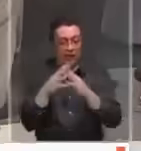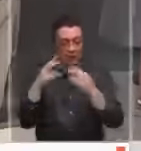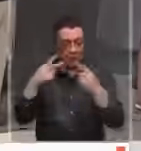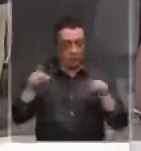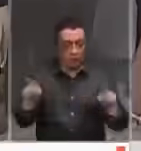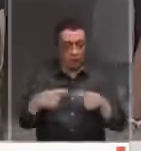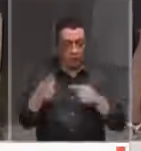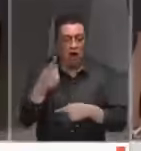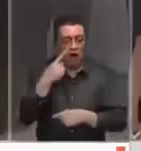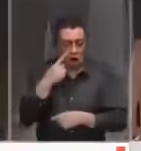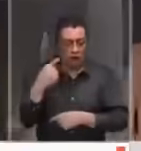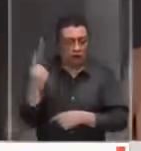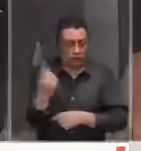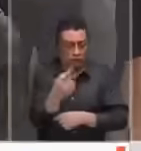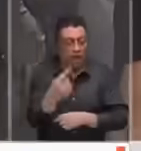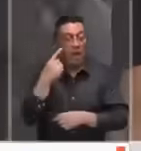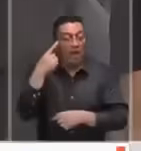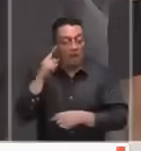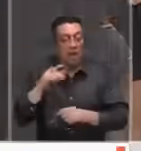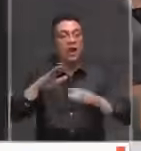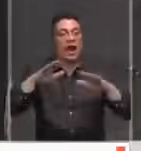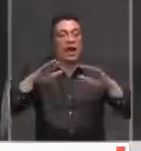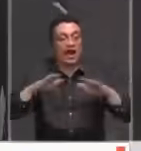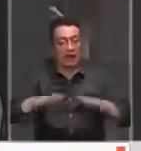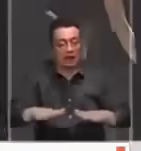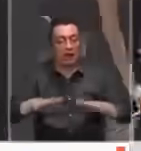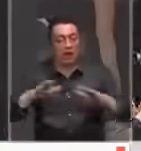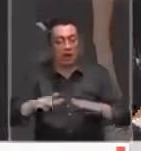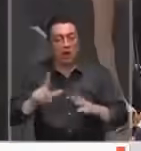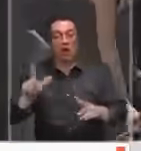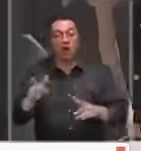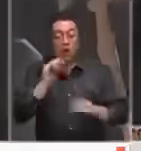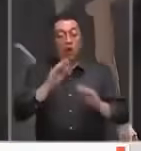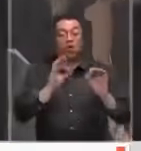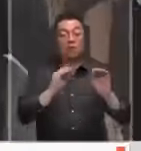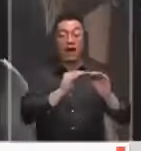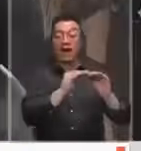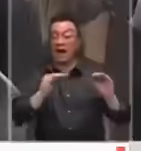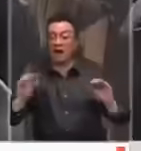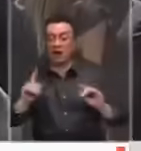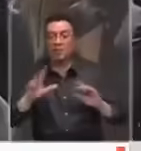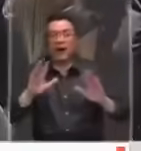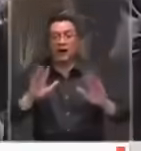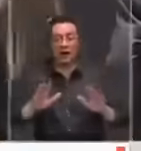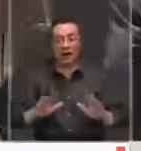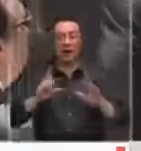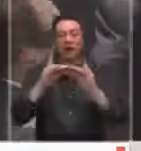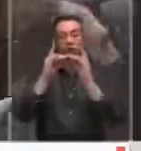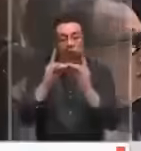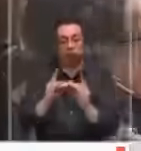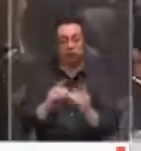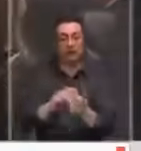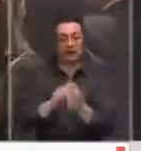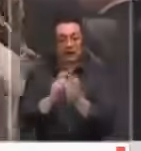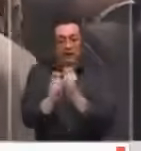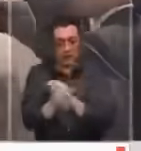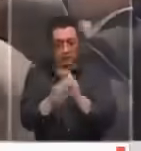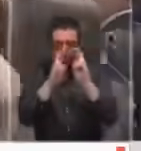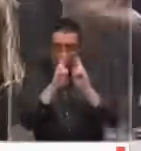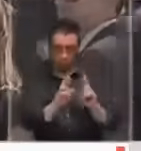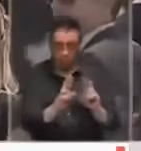que uno conoce, pero que está a otro compás, pero que en la ceremonia fúnebre se hace de manera distinta. Mira qué